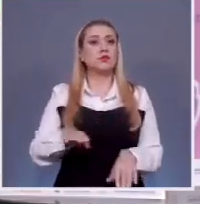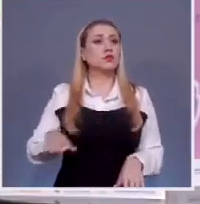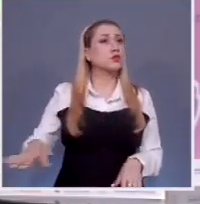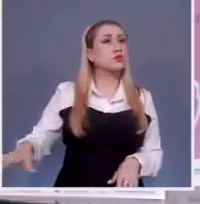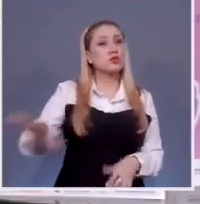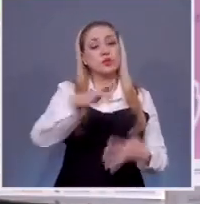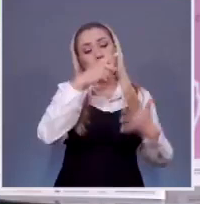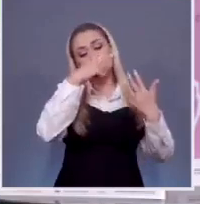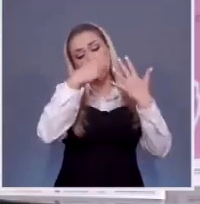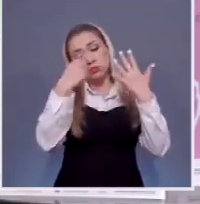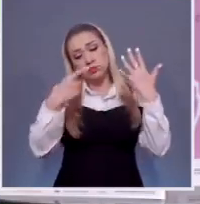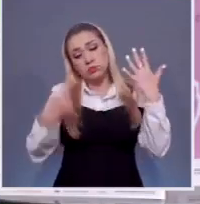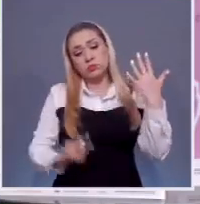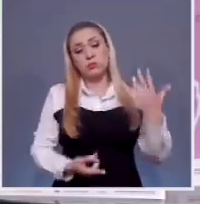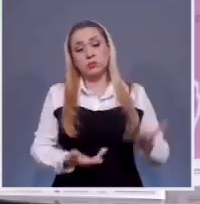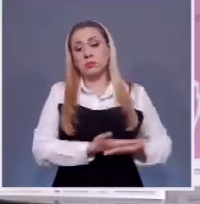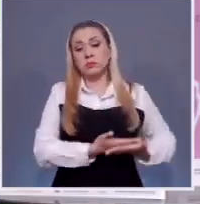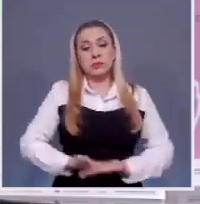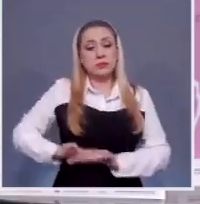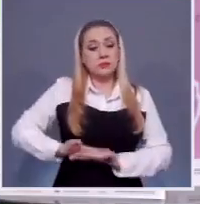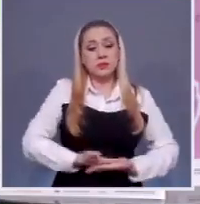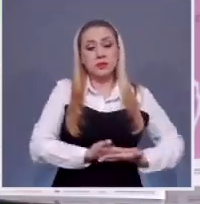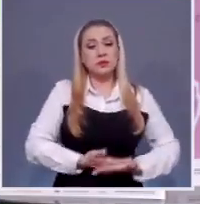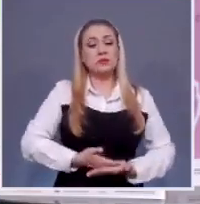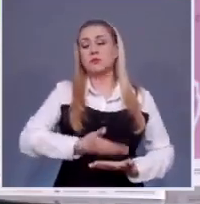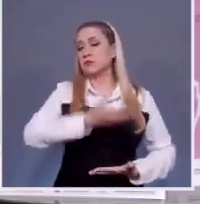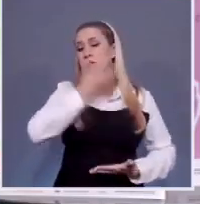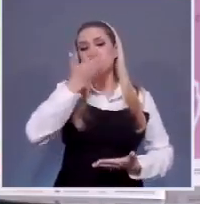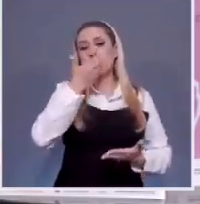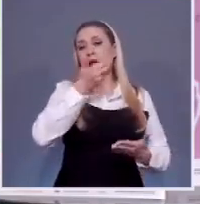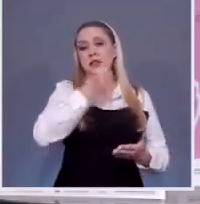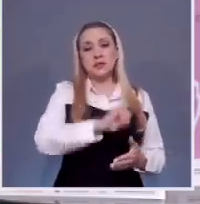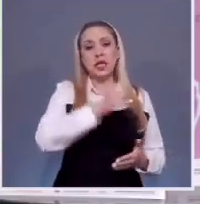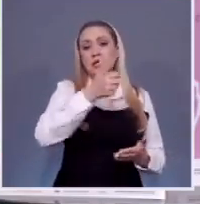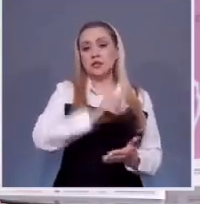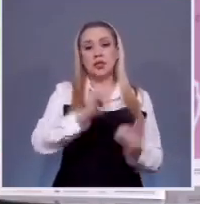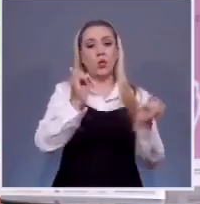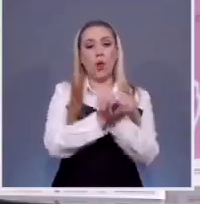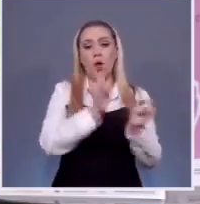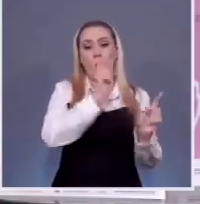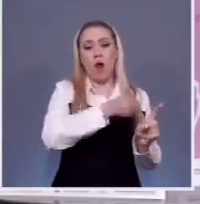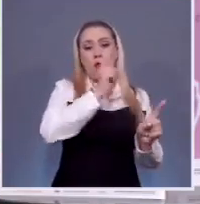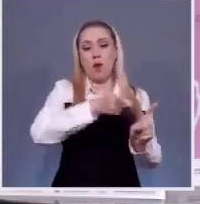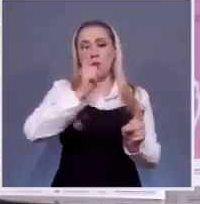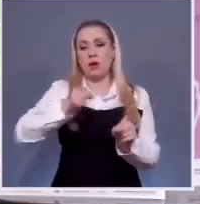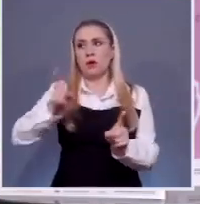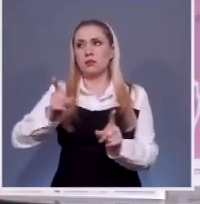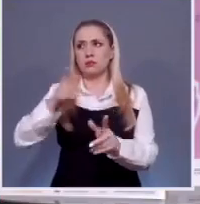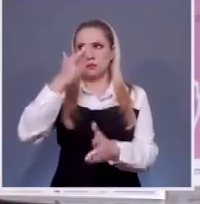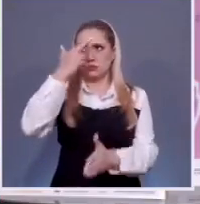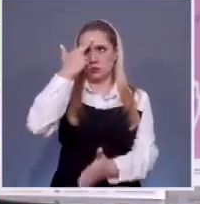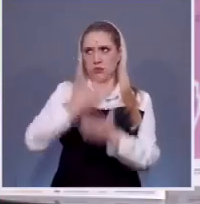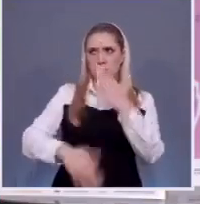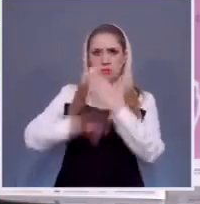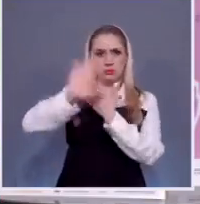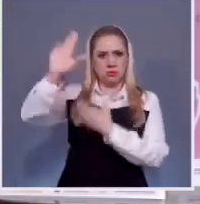tienen que ver medicalizados, entonces también empezamos ya a ver un problema de violencia obstétrica, ¿no? Y me parece que también es crucial que hablemos de esto,